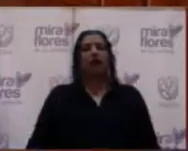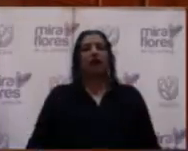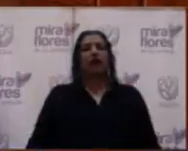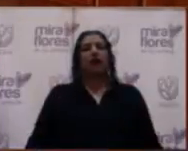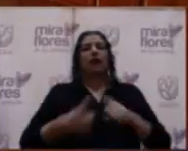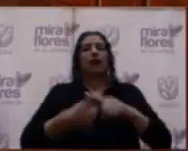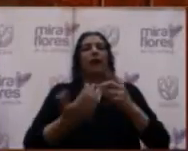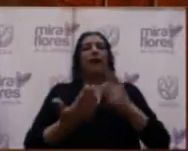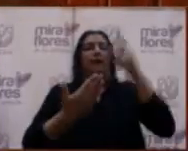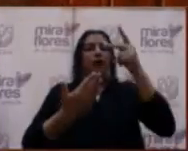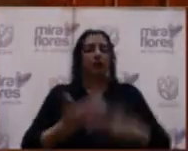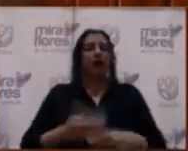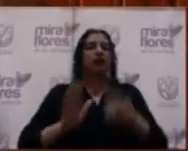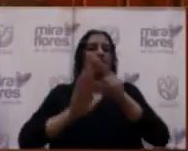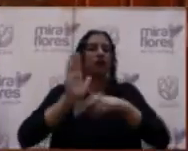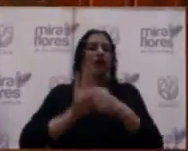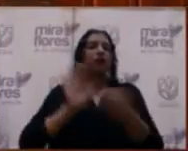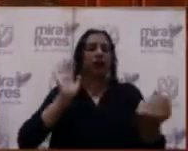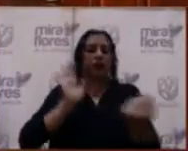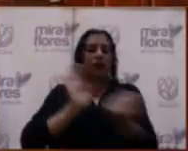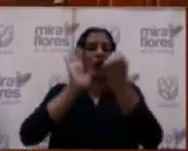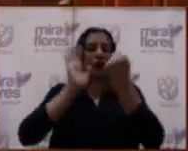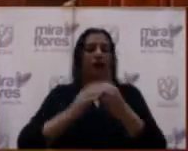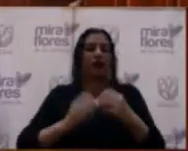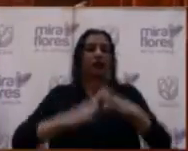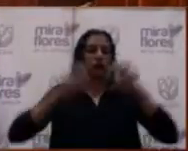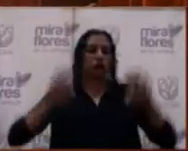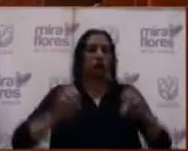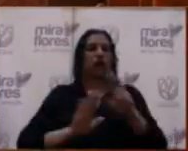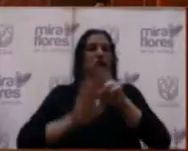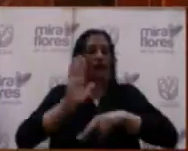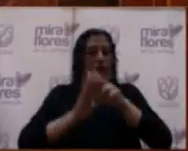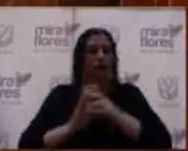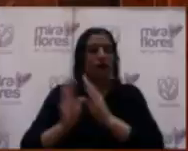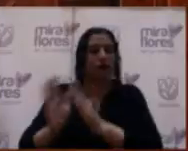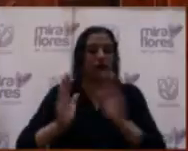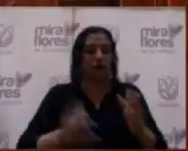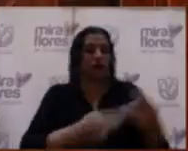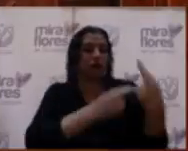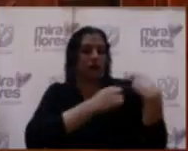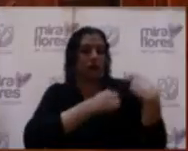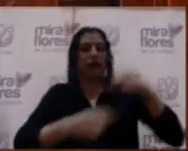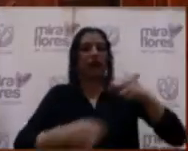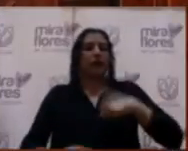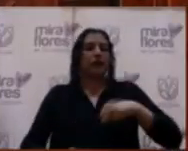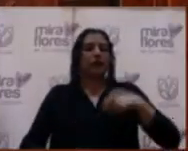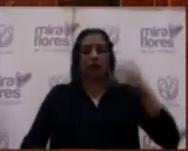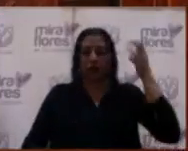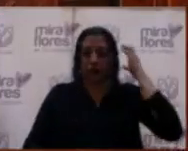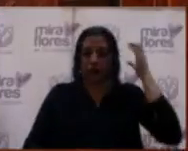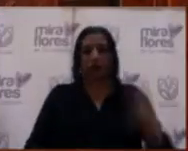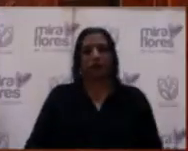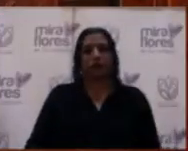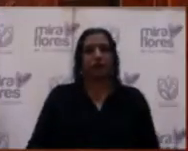Proyecto de ordenanza que aprueba la estructura orgánica y el reglamento de organización y funciones de la Municipalidad de Miraflores.